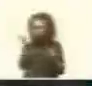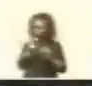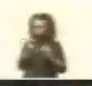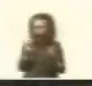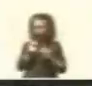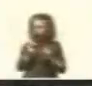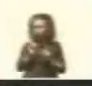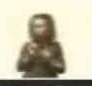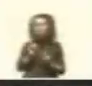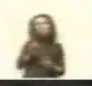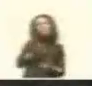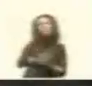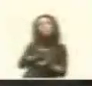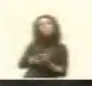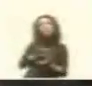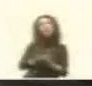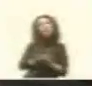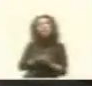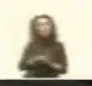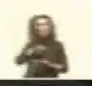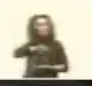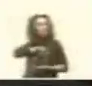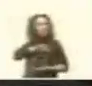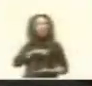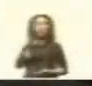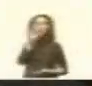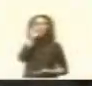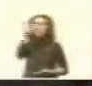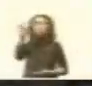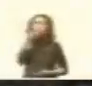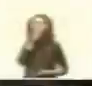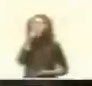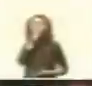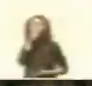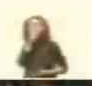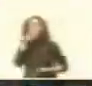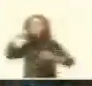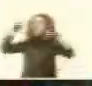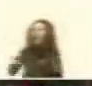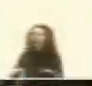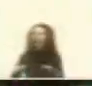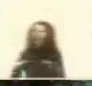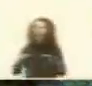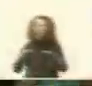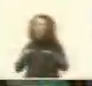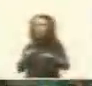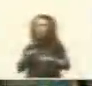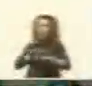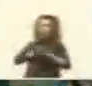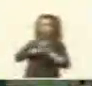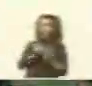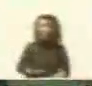Tranquilo fumando puros. Lo han fijado, le recortan al parado y a los